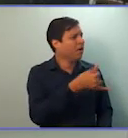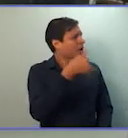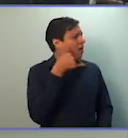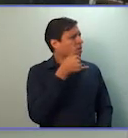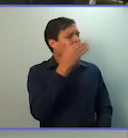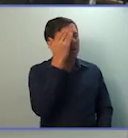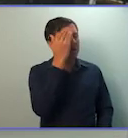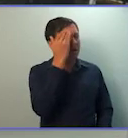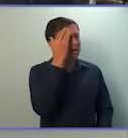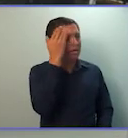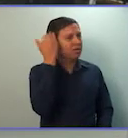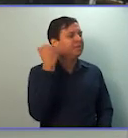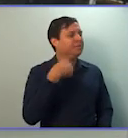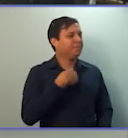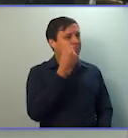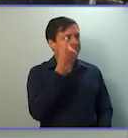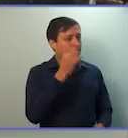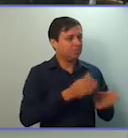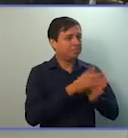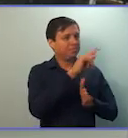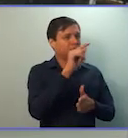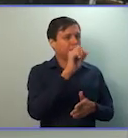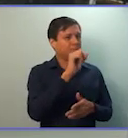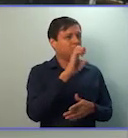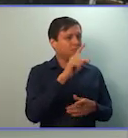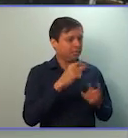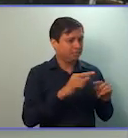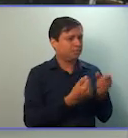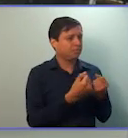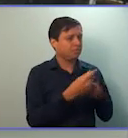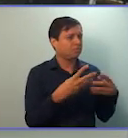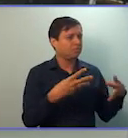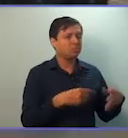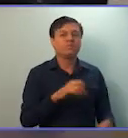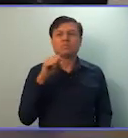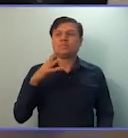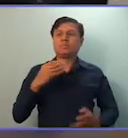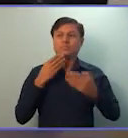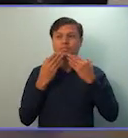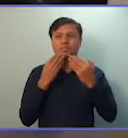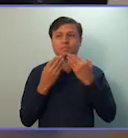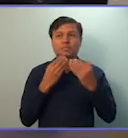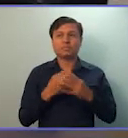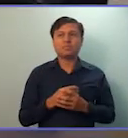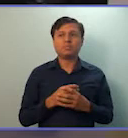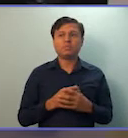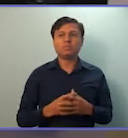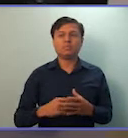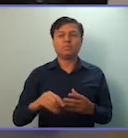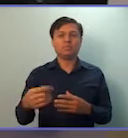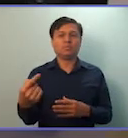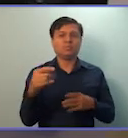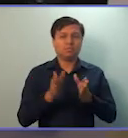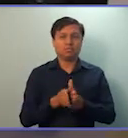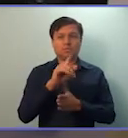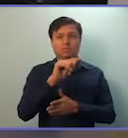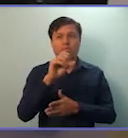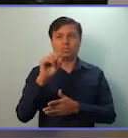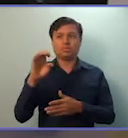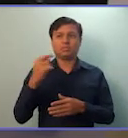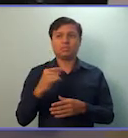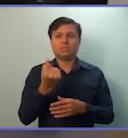entiendo que el tribunal va a seguir con esa mecánica en la bien verdad si es decirles que el tribunal dispone de quioscos de consulta